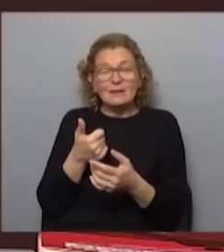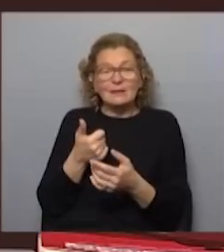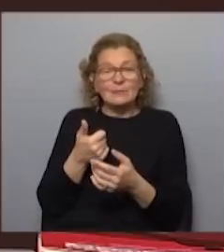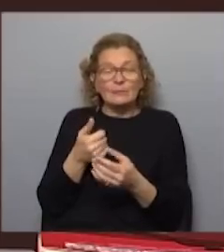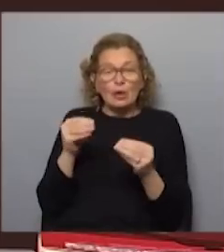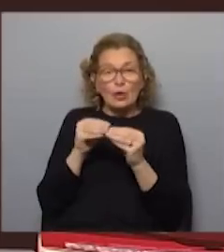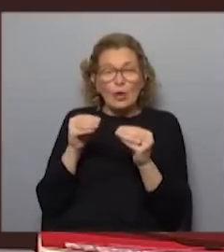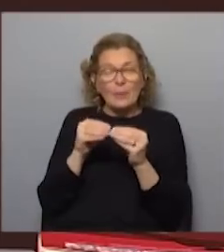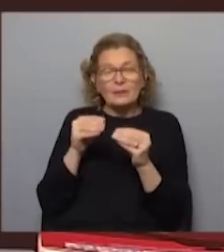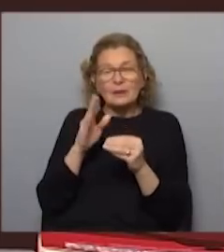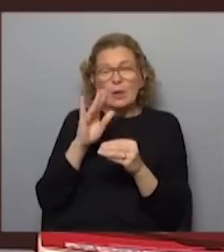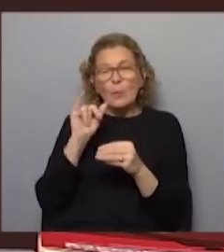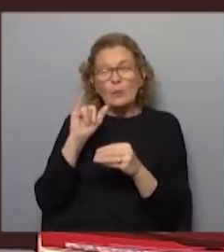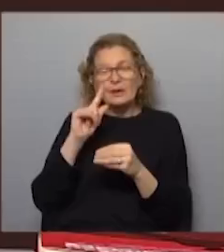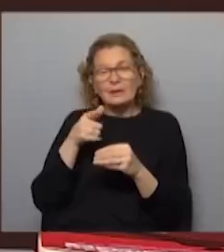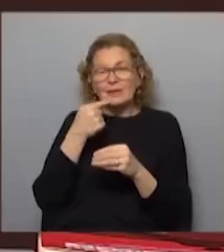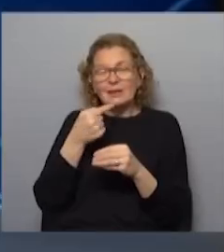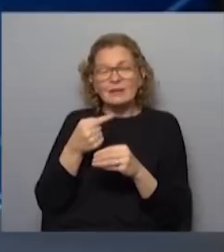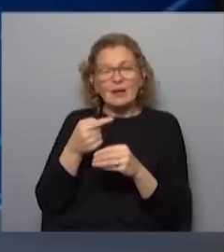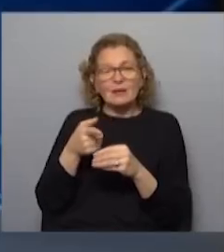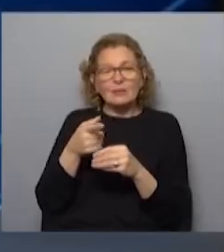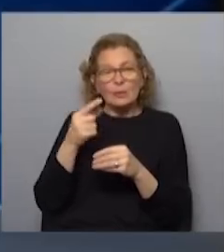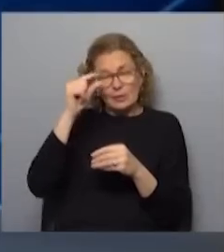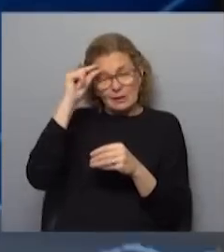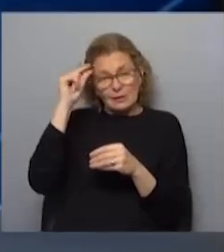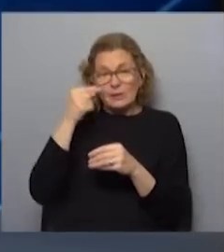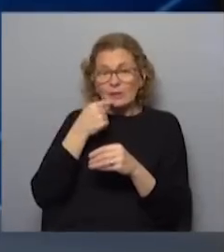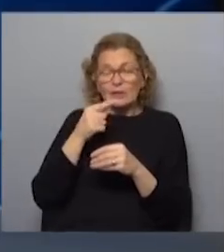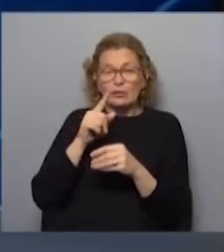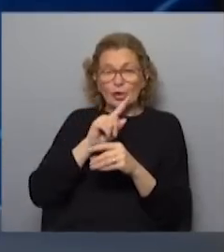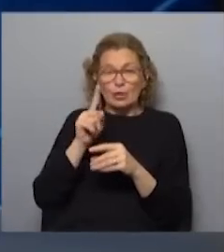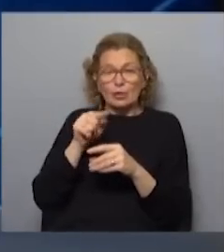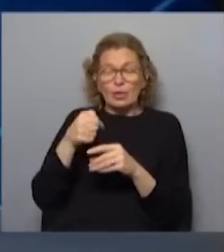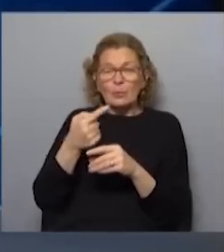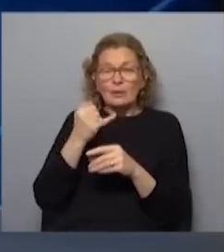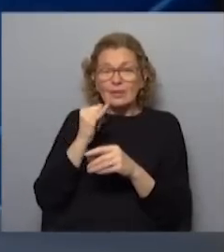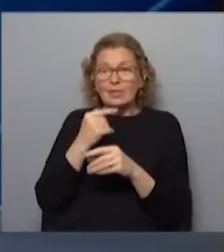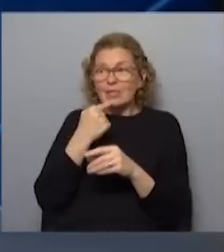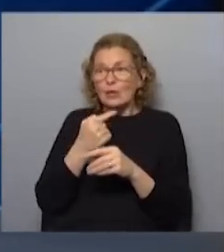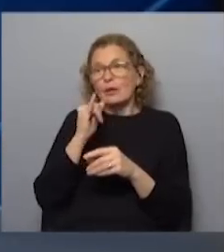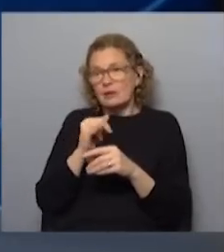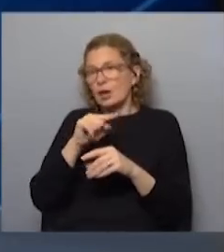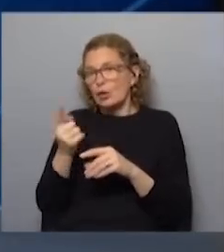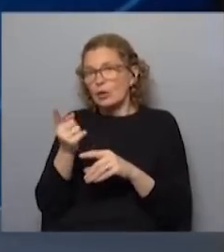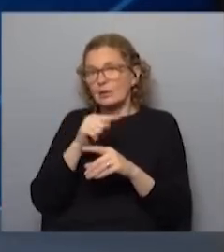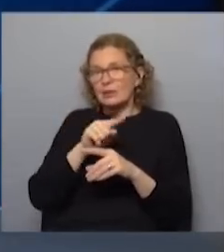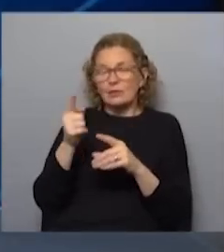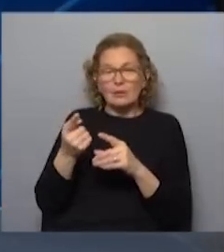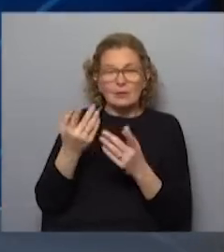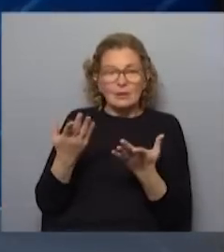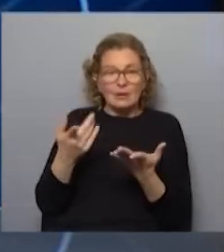compañero pues decía que bueno sanguinete había dicho que no después dijo que sí después dijo que no bueno Esto es